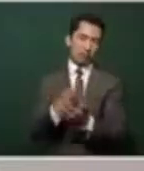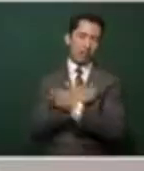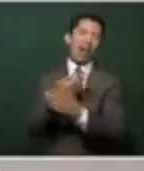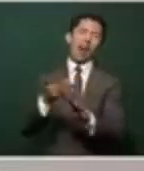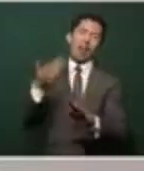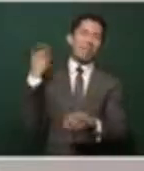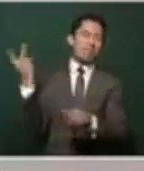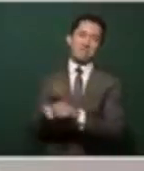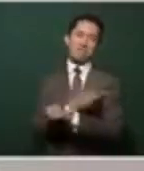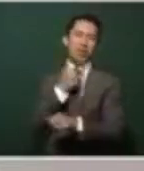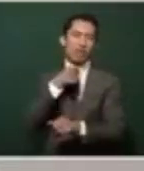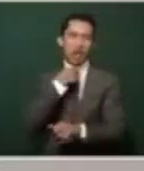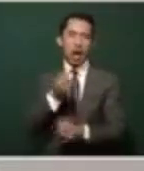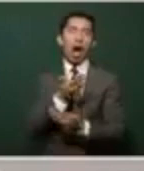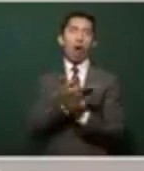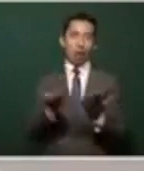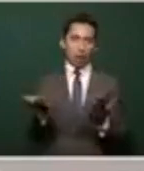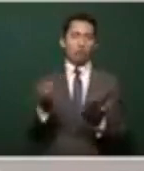hecho el compromiso,